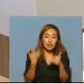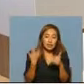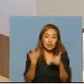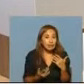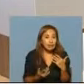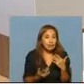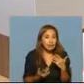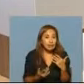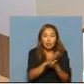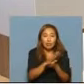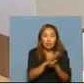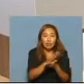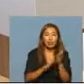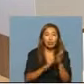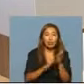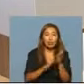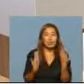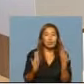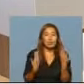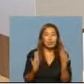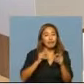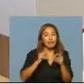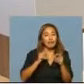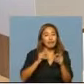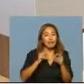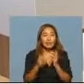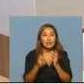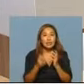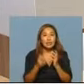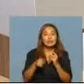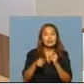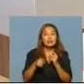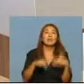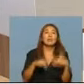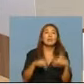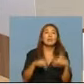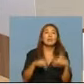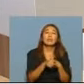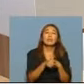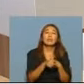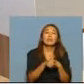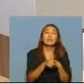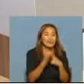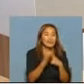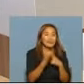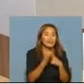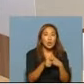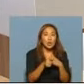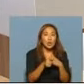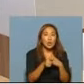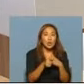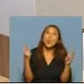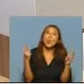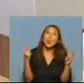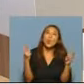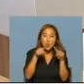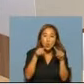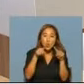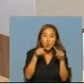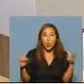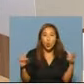tienen que resolver el tema de esta manera, ¿no? Claro que sí, debe ser urgente, porque si tenemos un marco de negociación, de tratativa, y